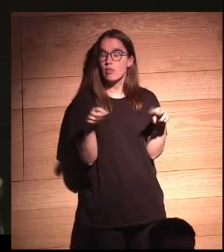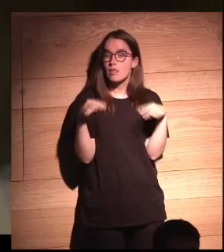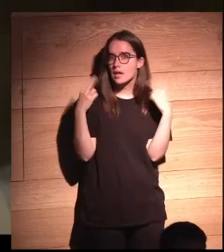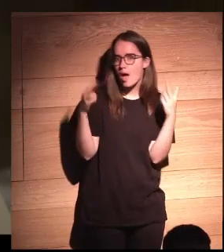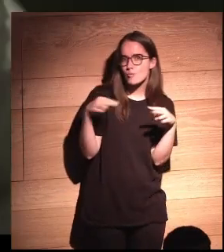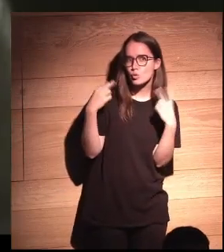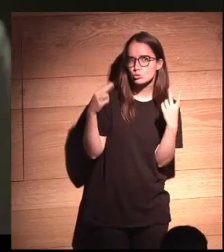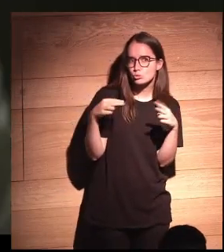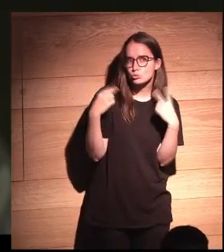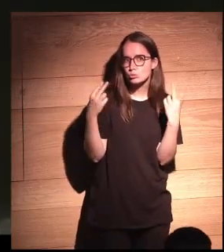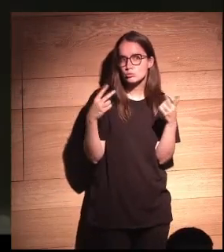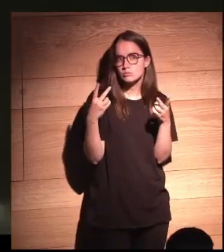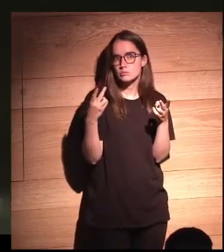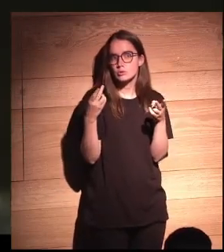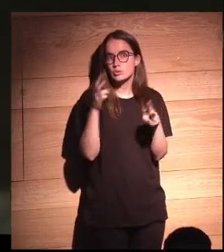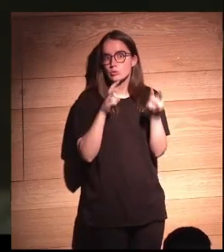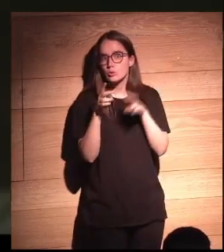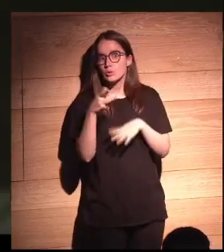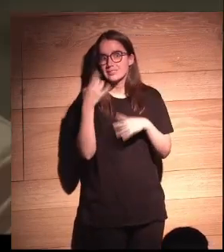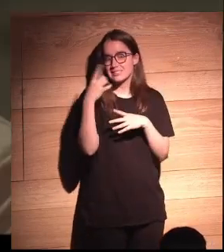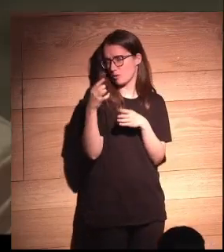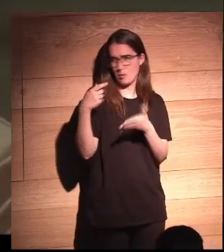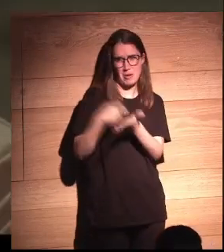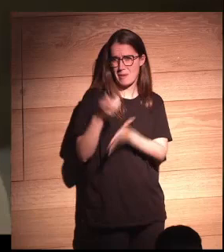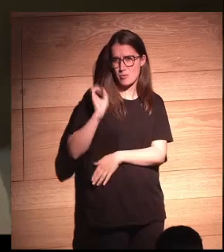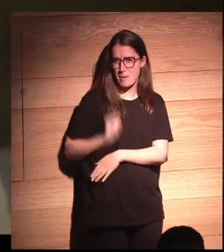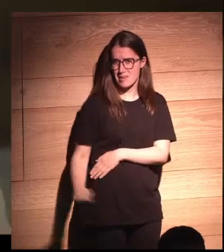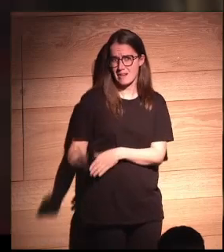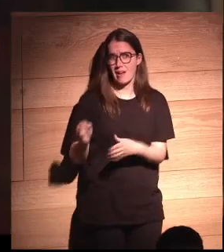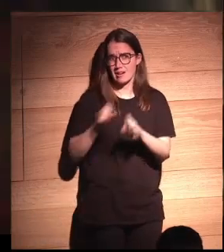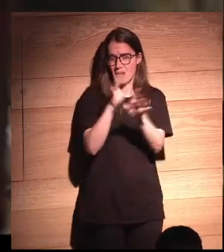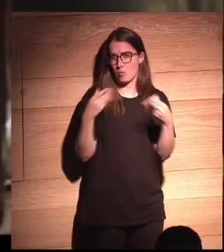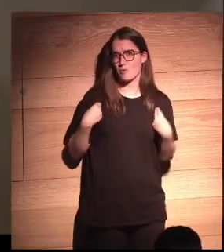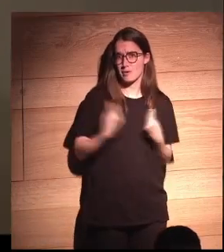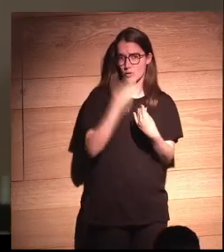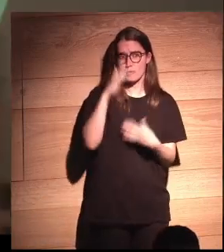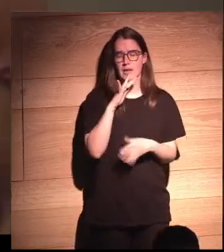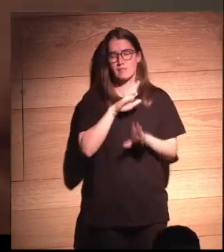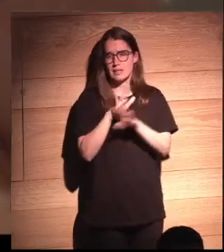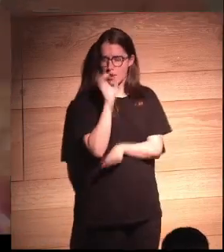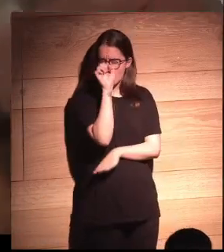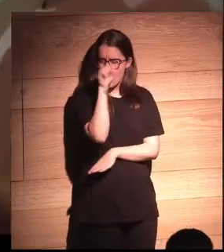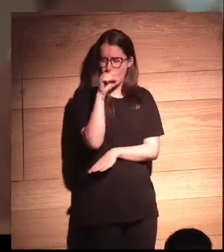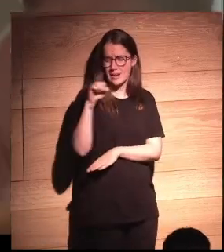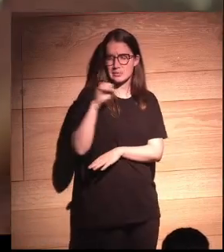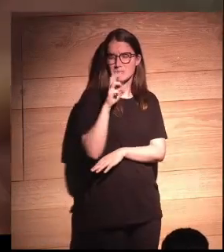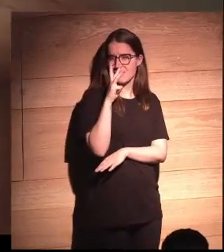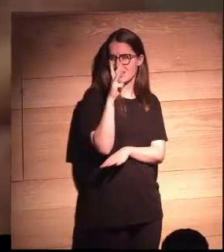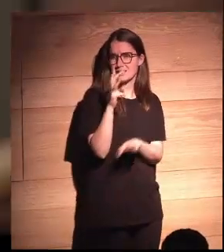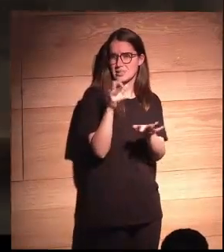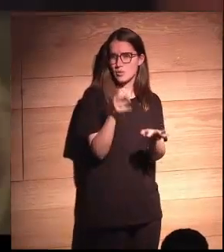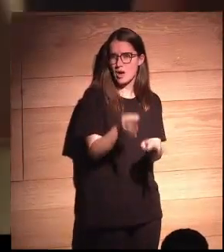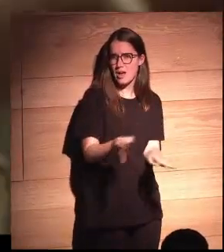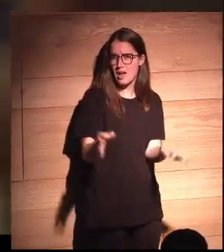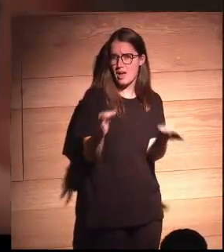cenamos. Además no pienso perder el tiempo buscando un curro sabiendo que a priori me van a pagar una mierda. Claro, porque vives con tu padre. Nos emborrachamos. 3 años igual.